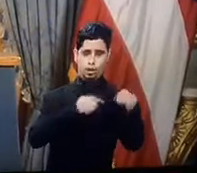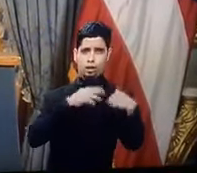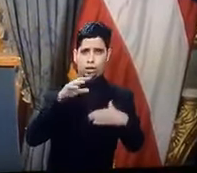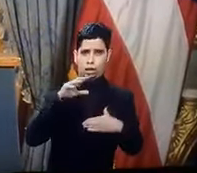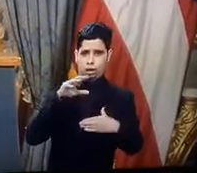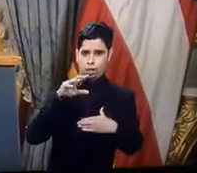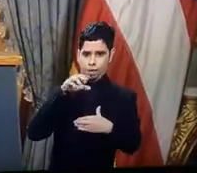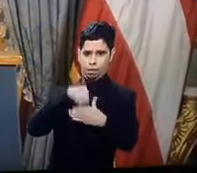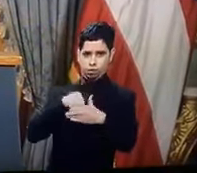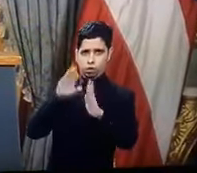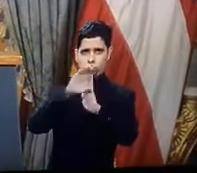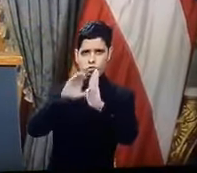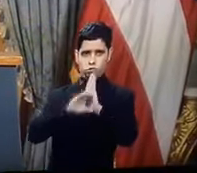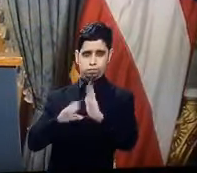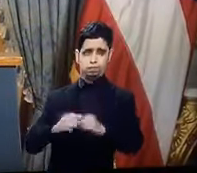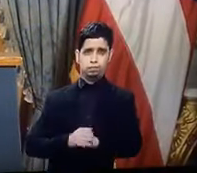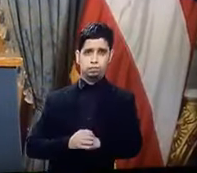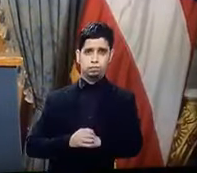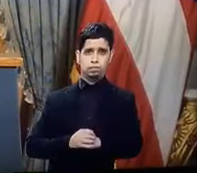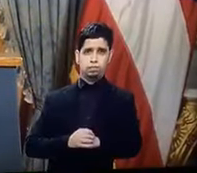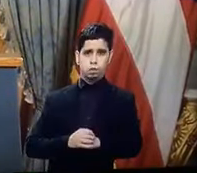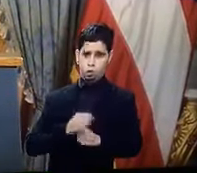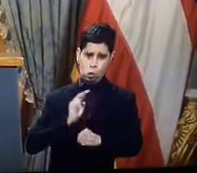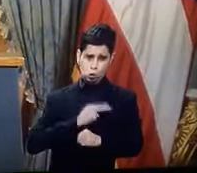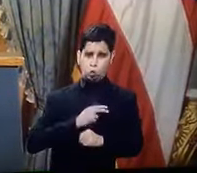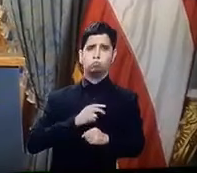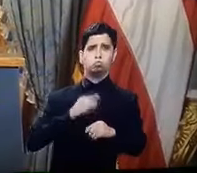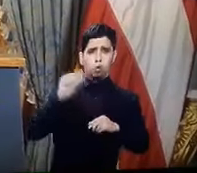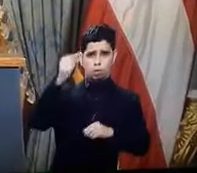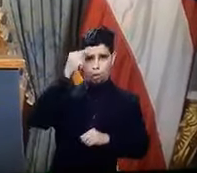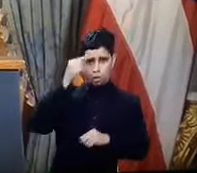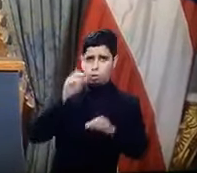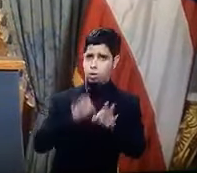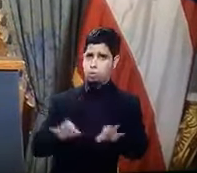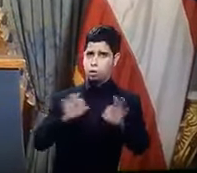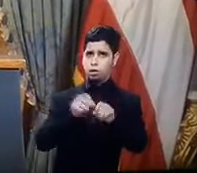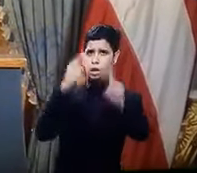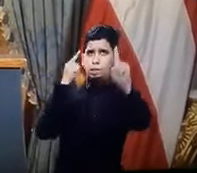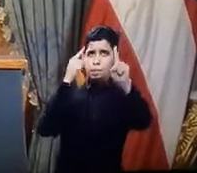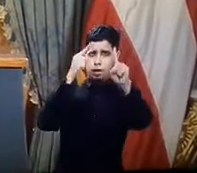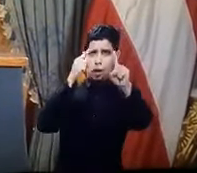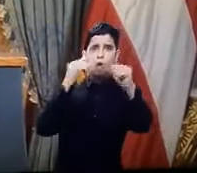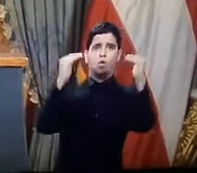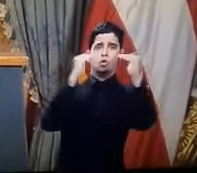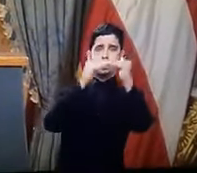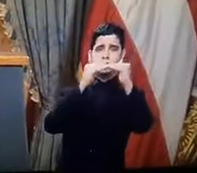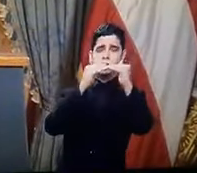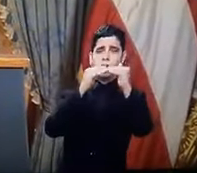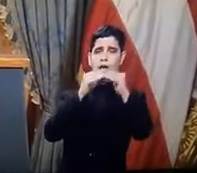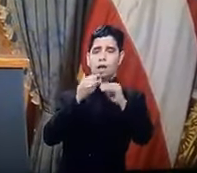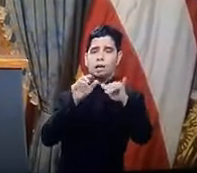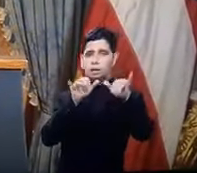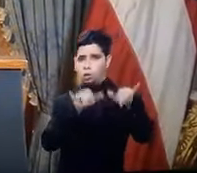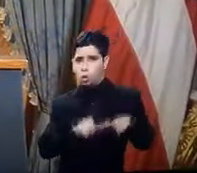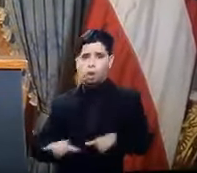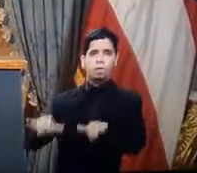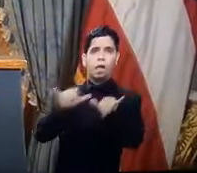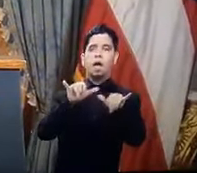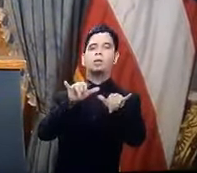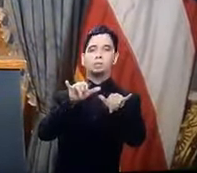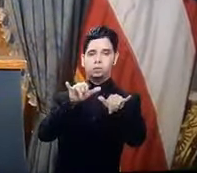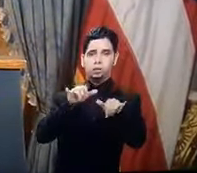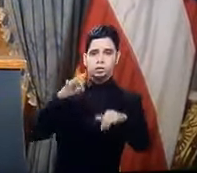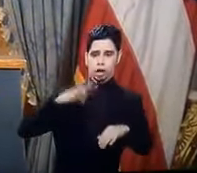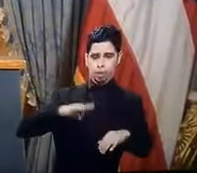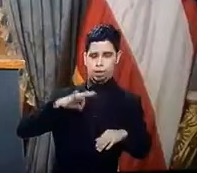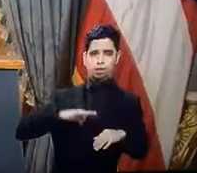Constitución. Gobernaremos teniendo siempre como norte la justicia, la igualdad y el bienestar de todos los que habitan